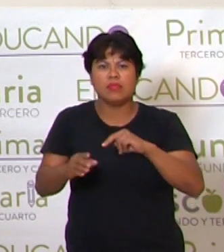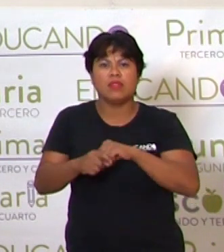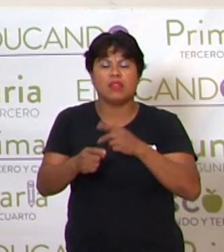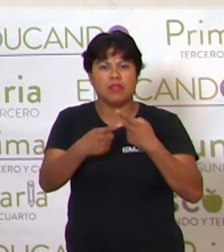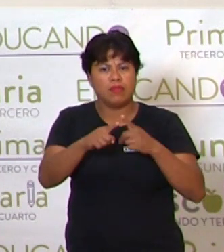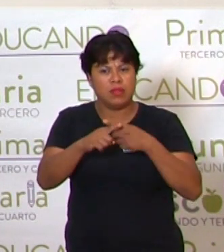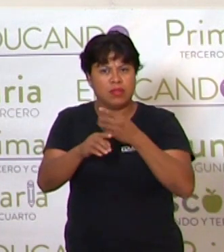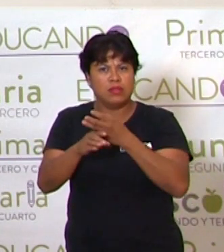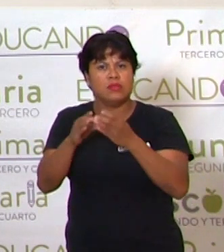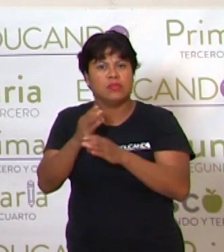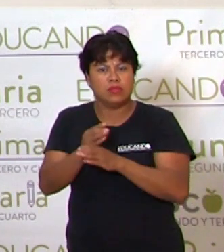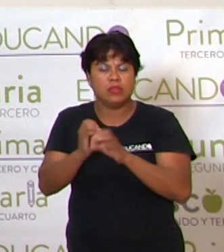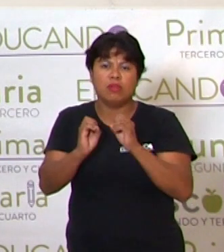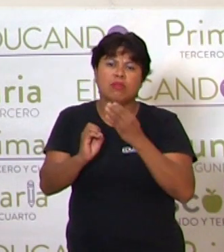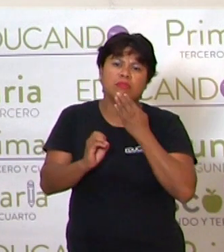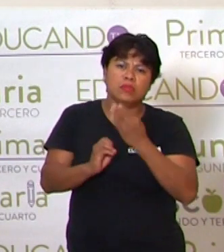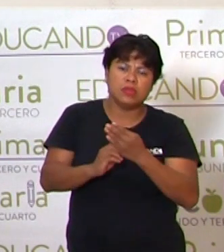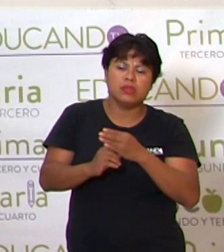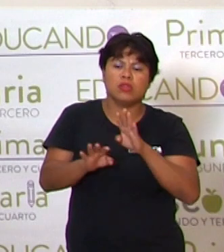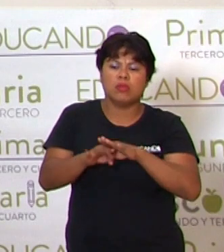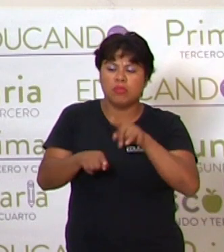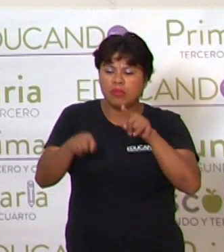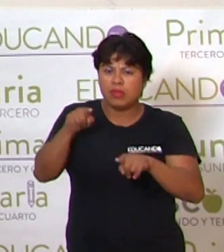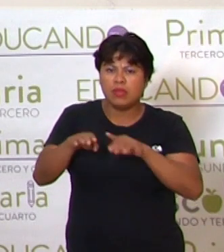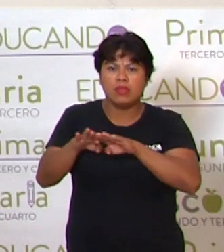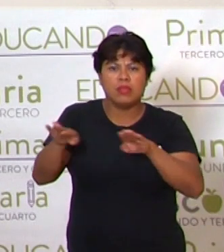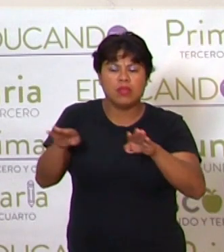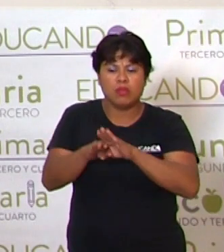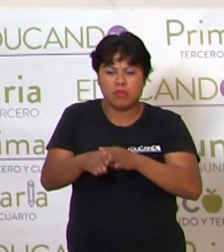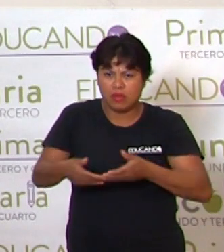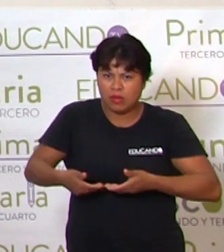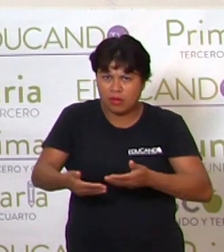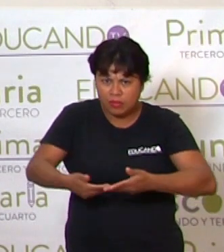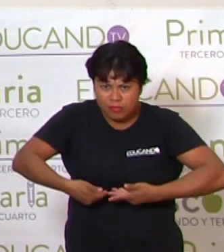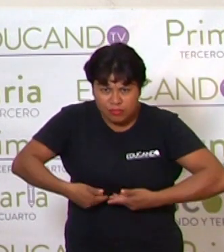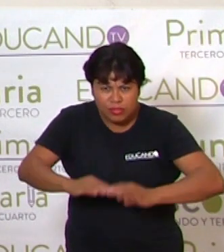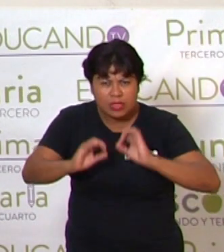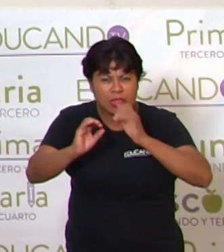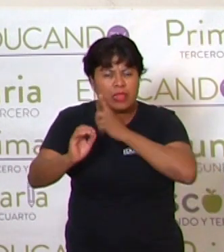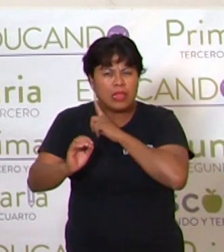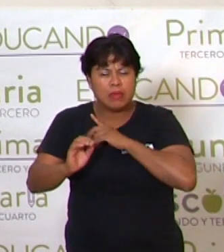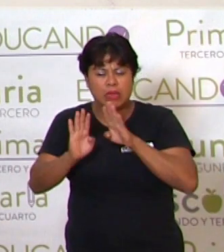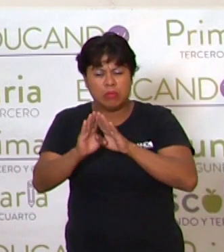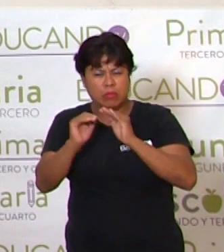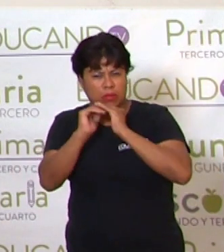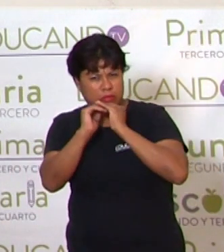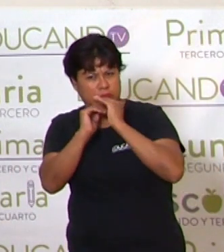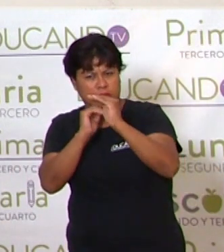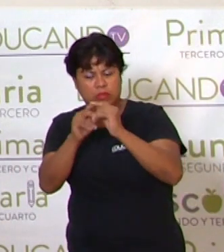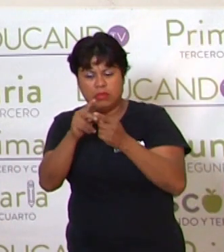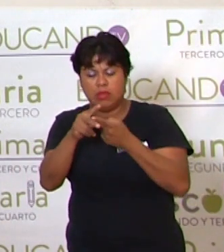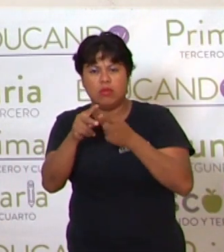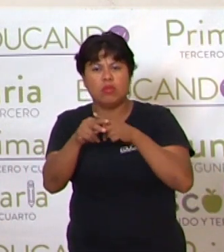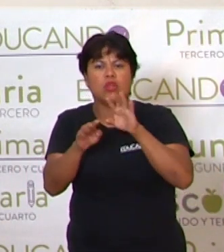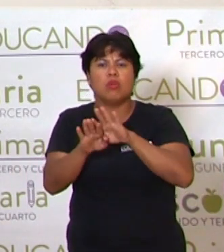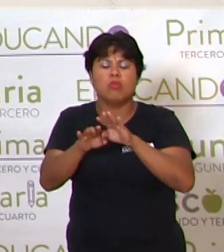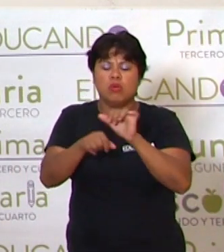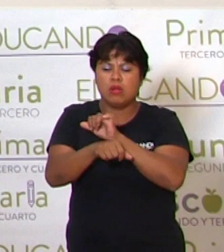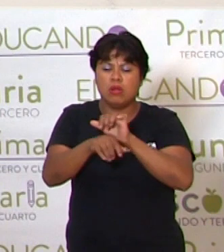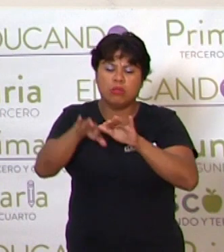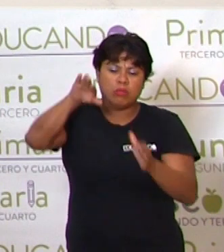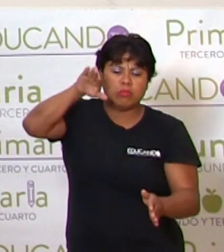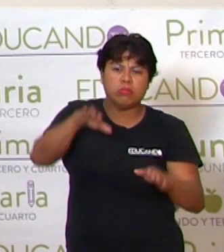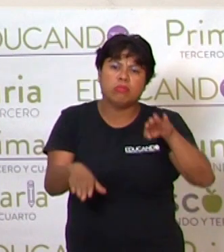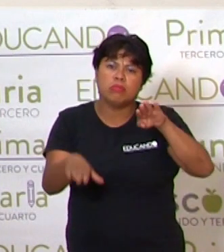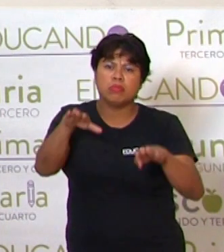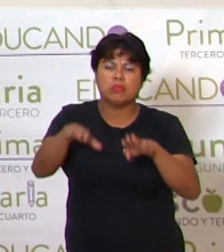ciertas cosas. O bien, la pendiente también de una carretera. Tiene que ser con un ángulo que no vaya a hacer que el carro se vaya